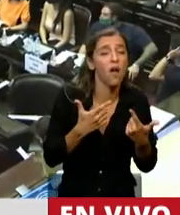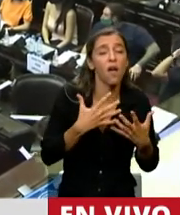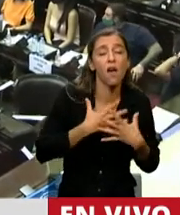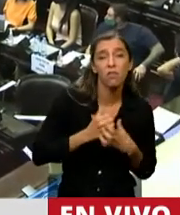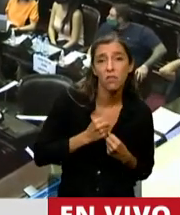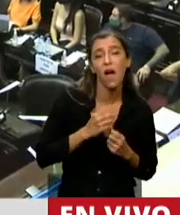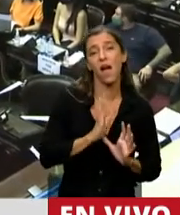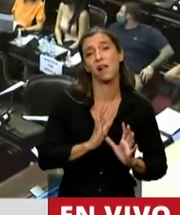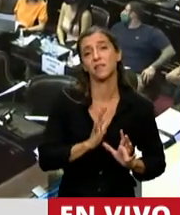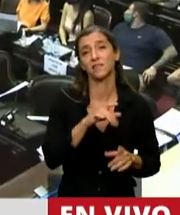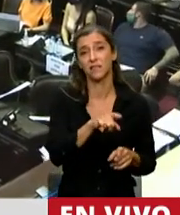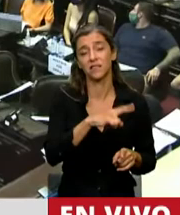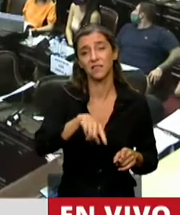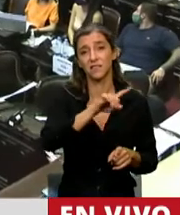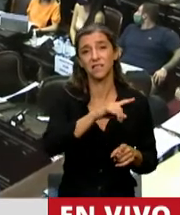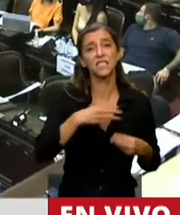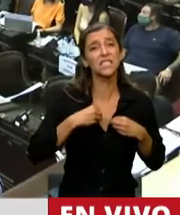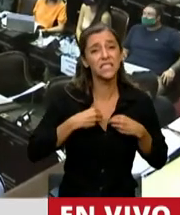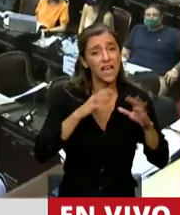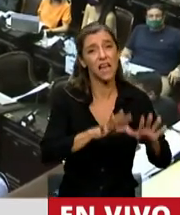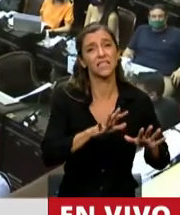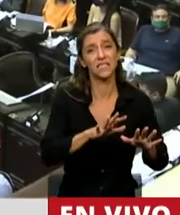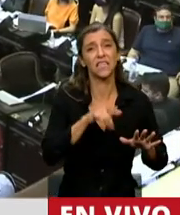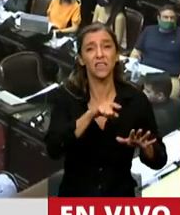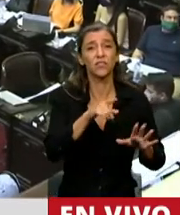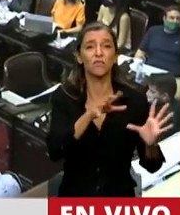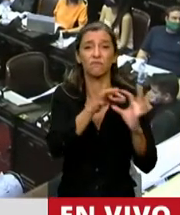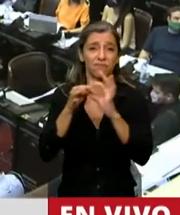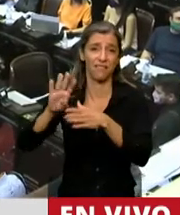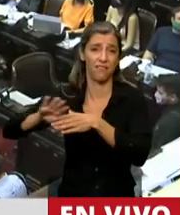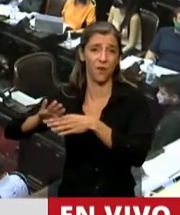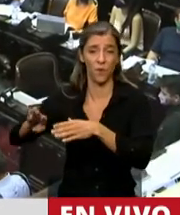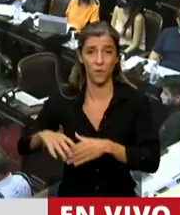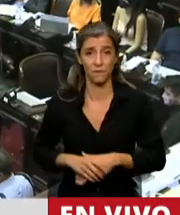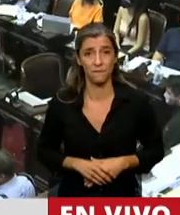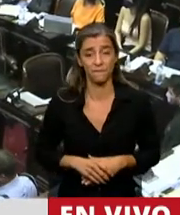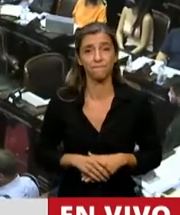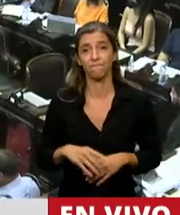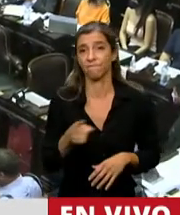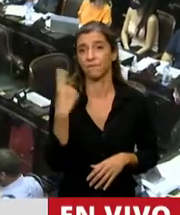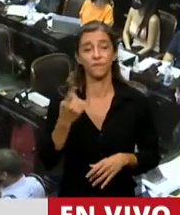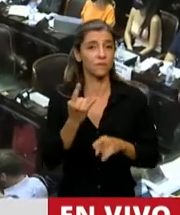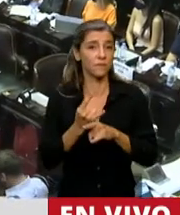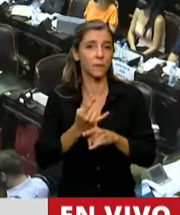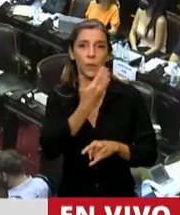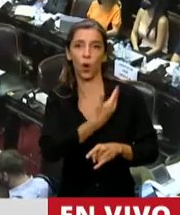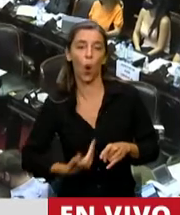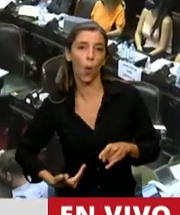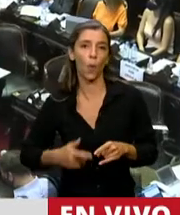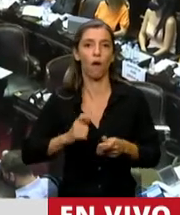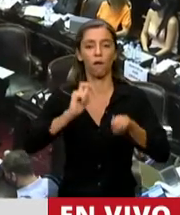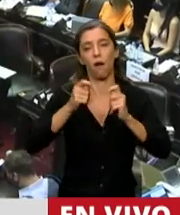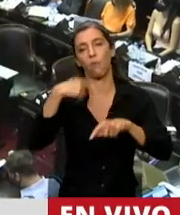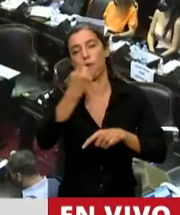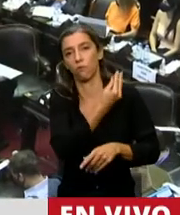Argentina. Y esto, gobiernos tras gobiernos, nos tratamos de echar la culpa